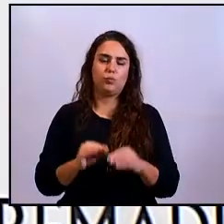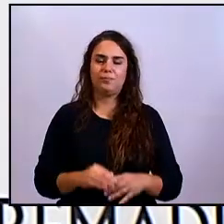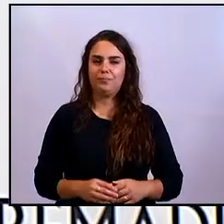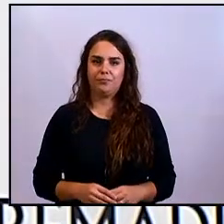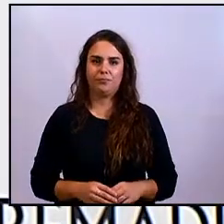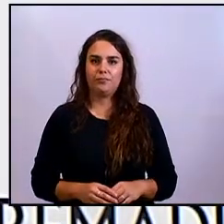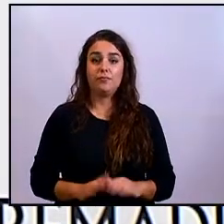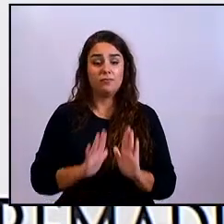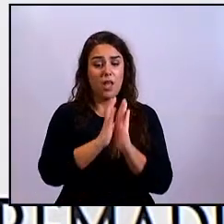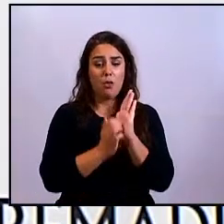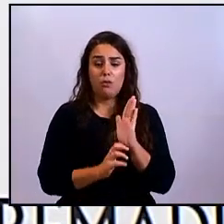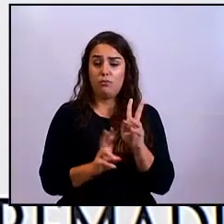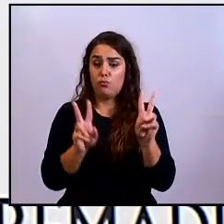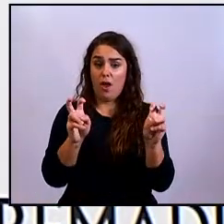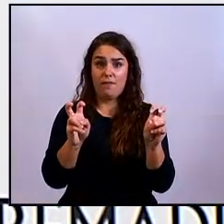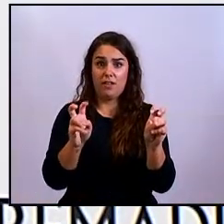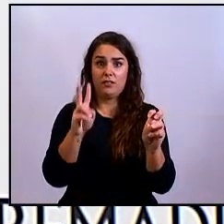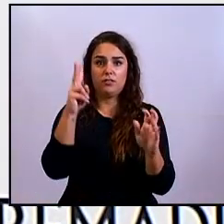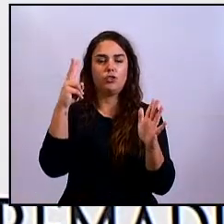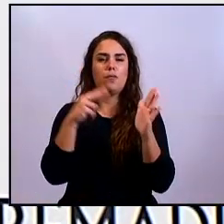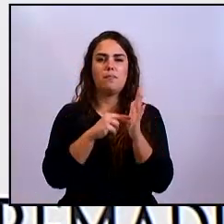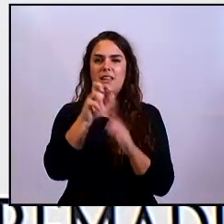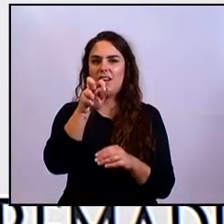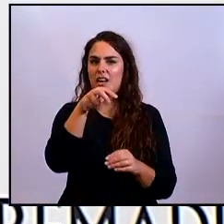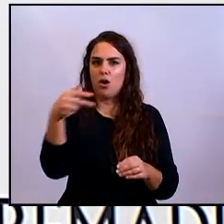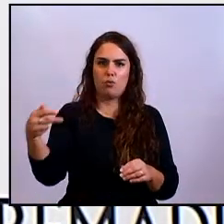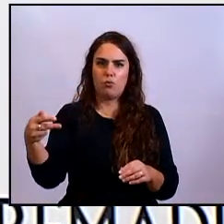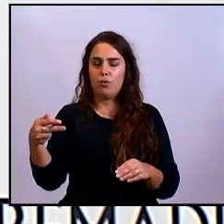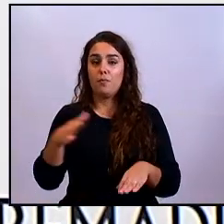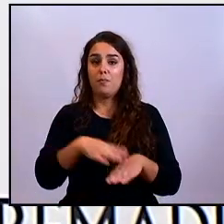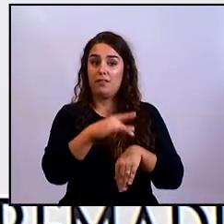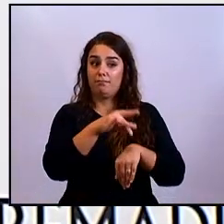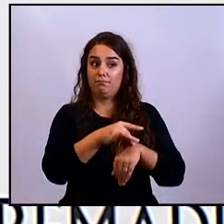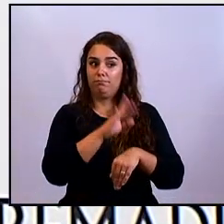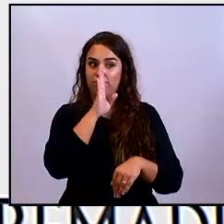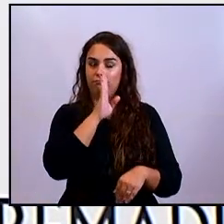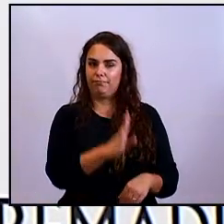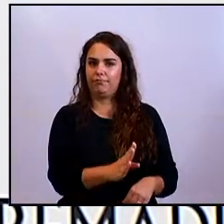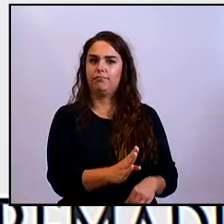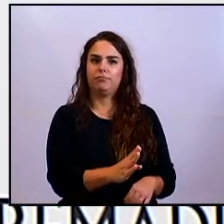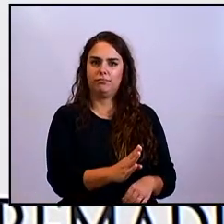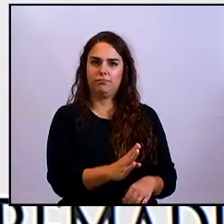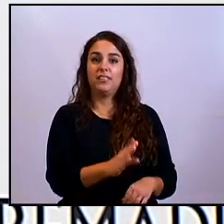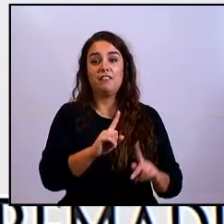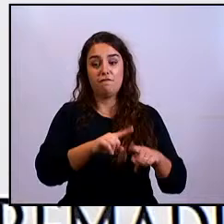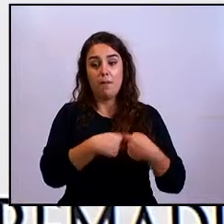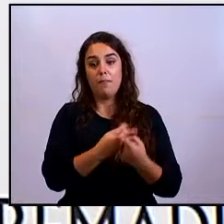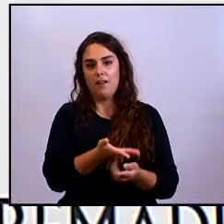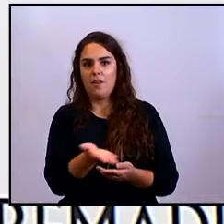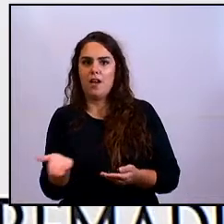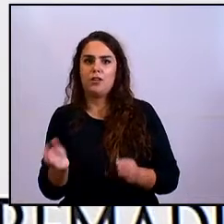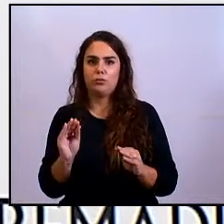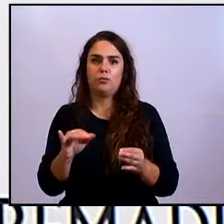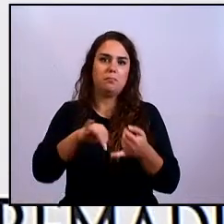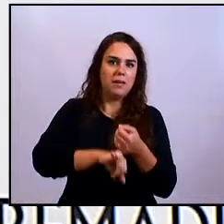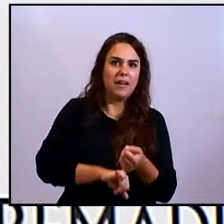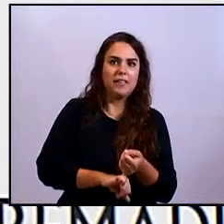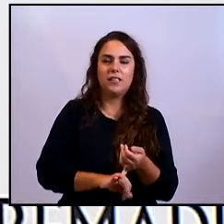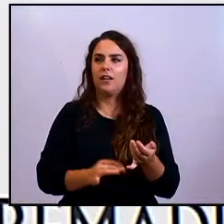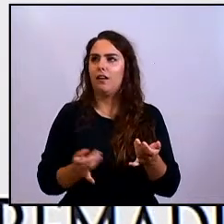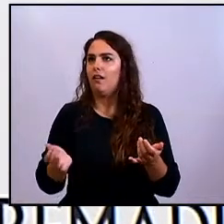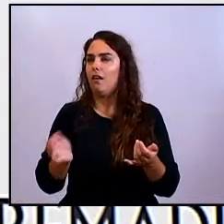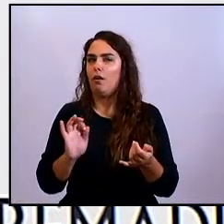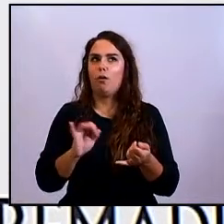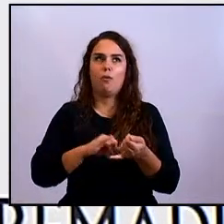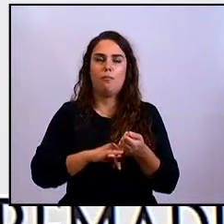nueva deducción de 2.000 euros aplicable al paciente y a los familiares, al cónyuge, a la pareja de hecho,